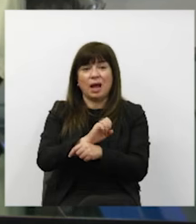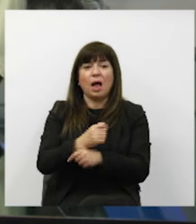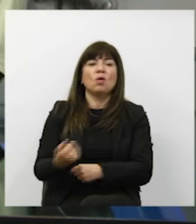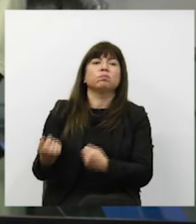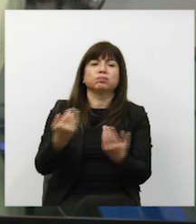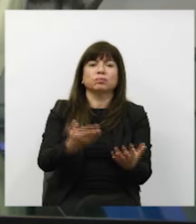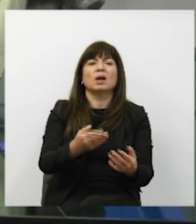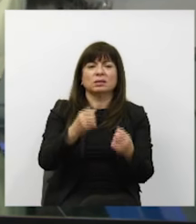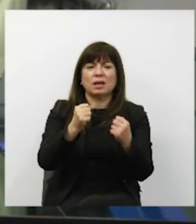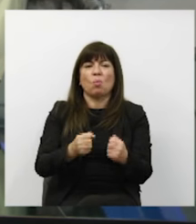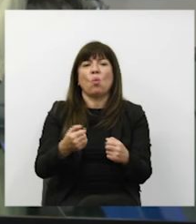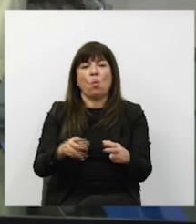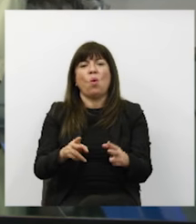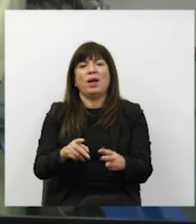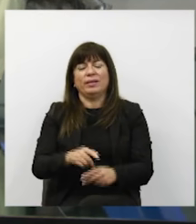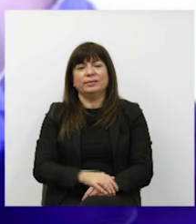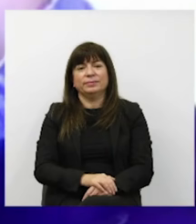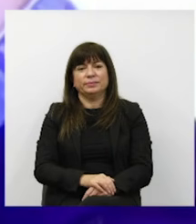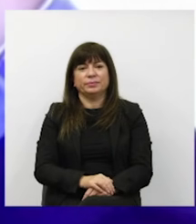Nicolás?